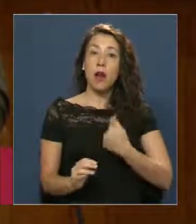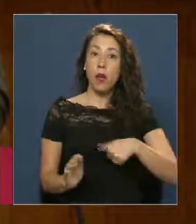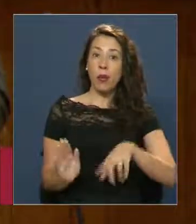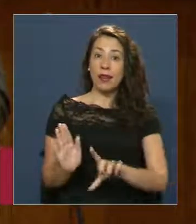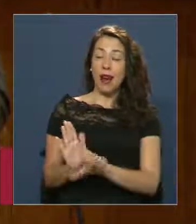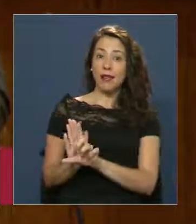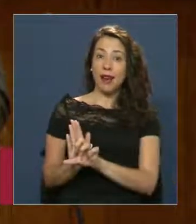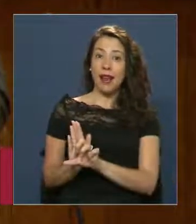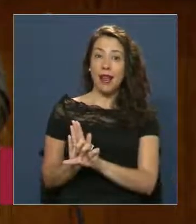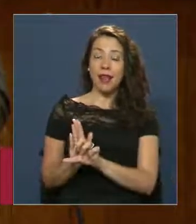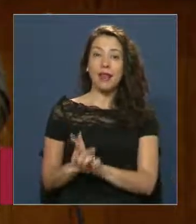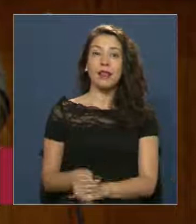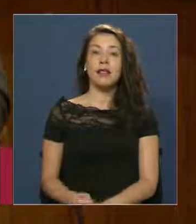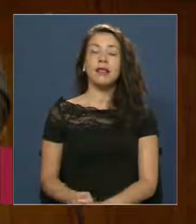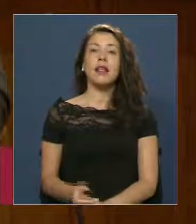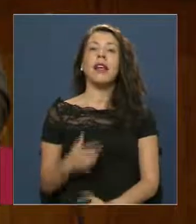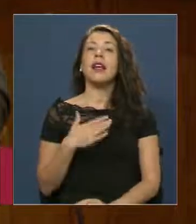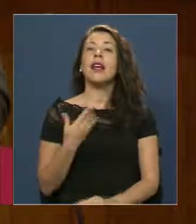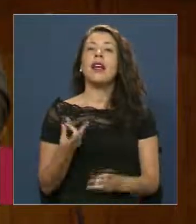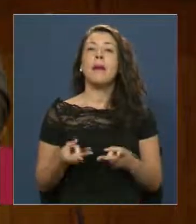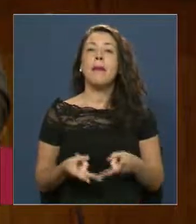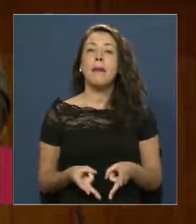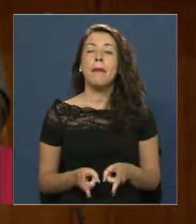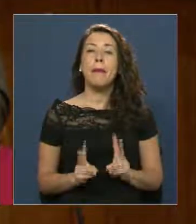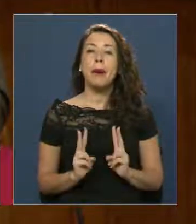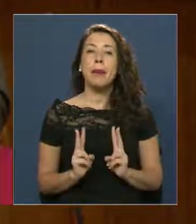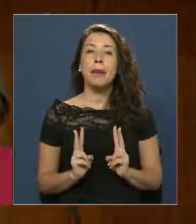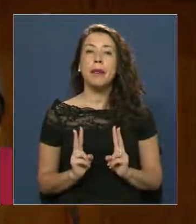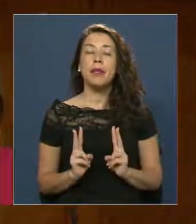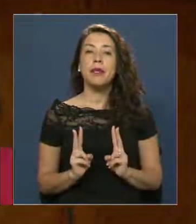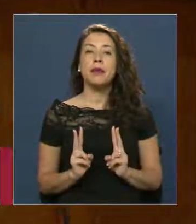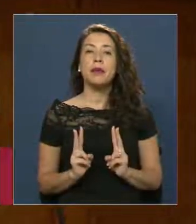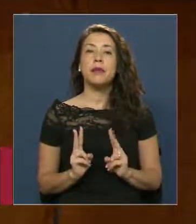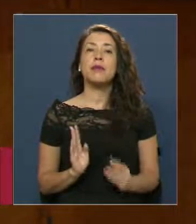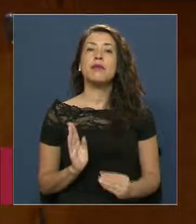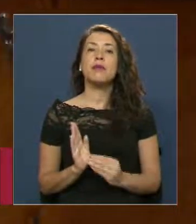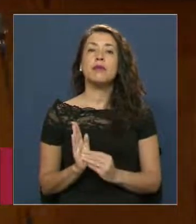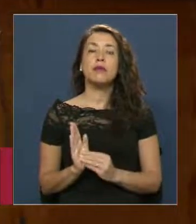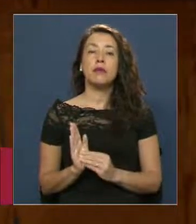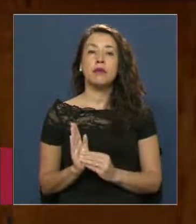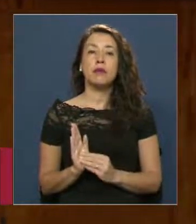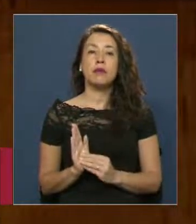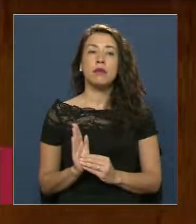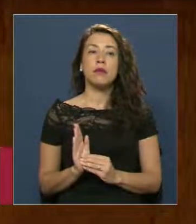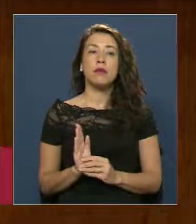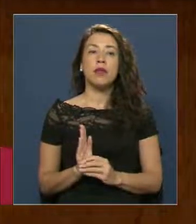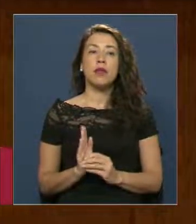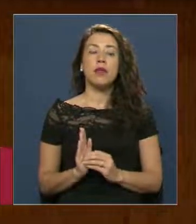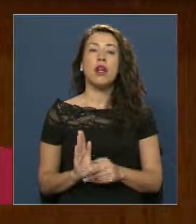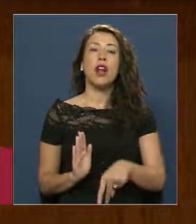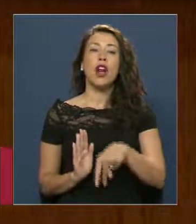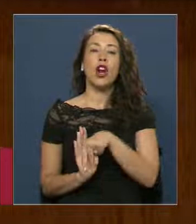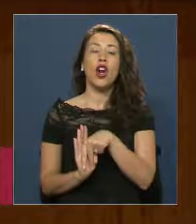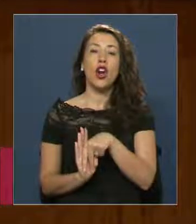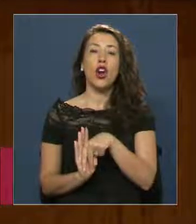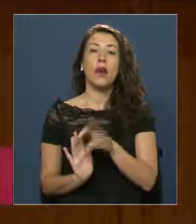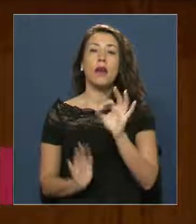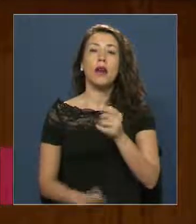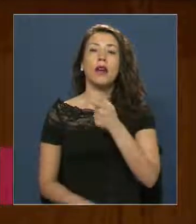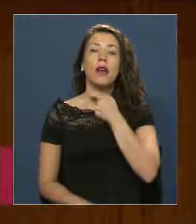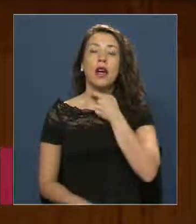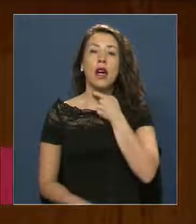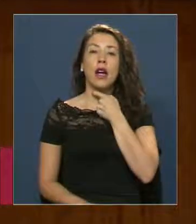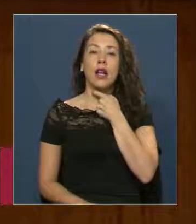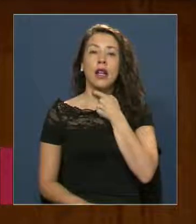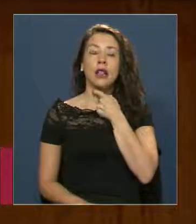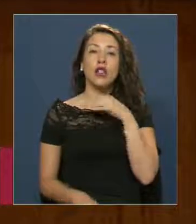ordenamiento jurídico es permitir la incorporación, por una parte, de normas que